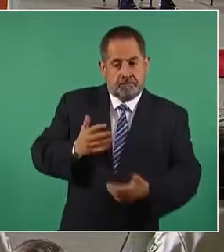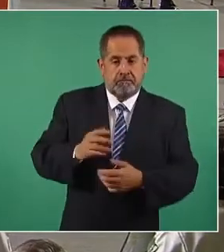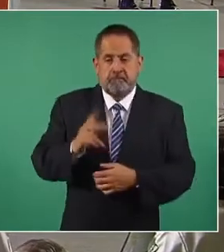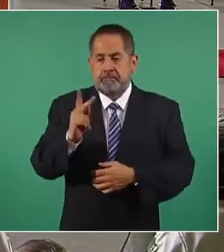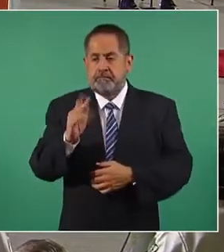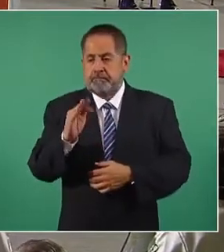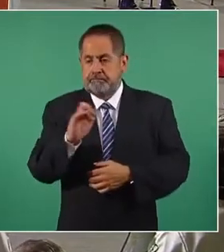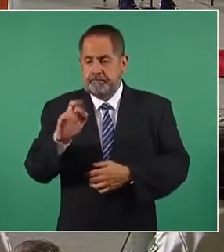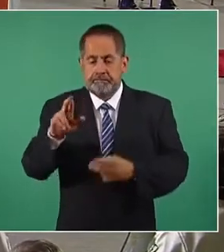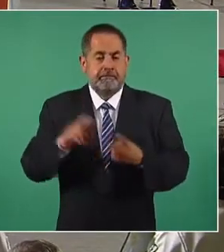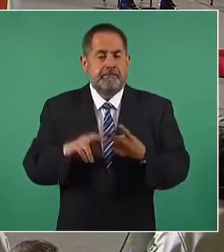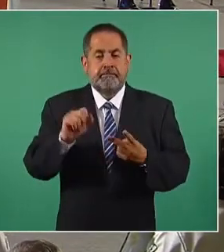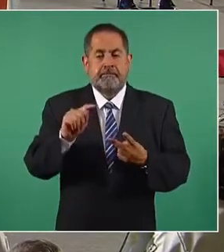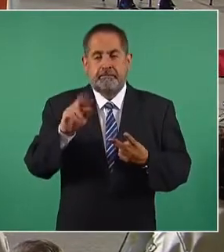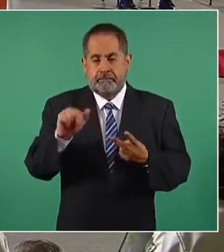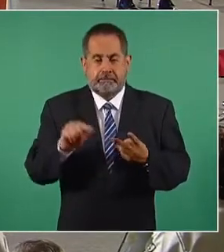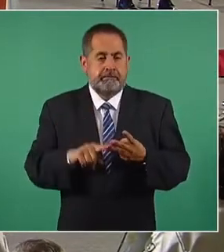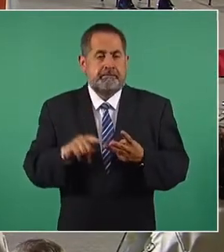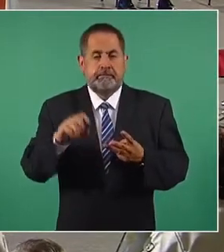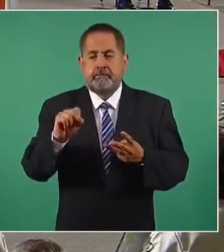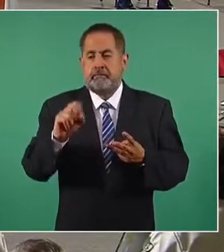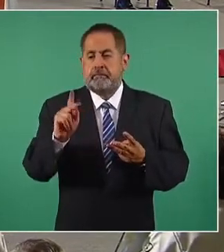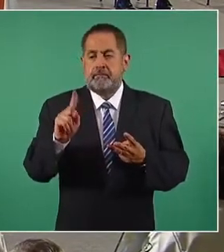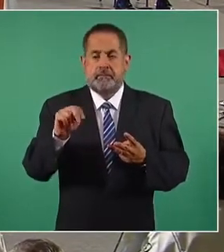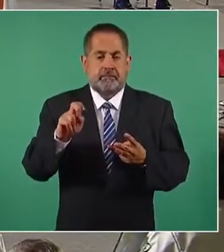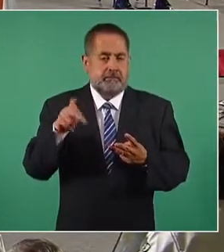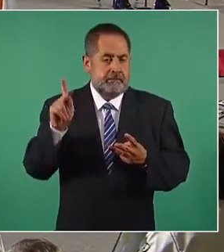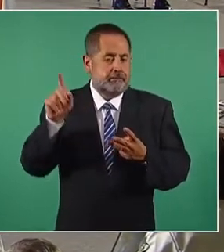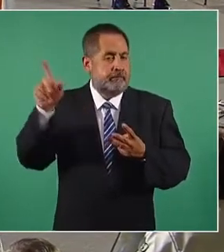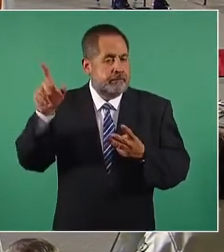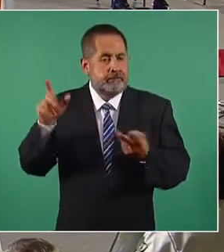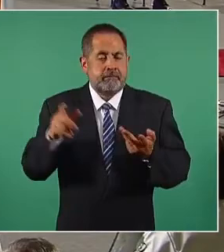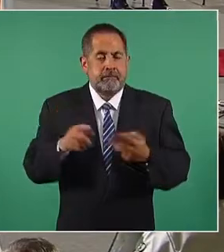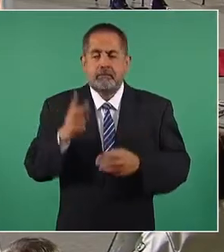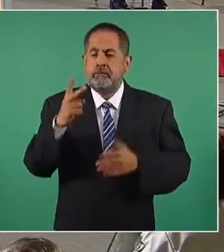Pfizer, AstraZeneca y Sputnik, en un total de